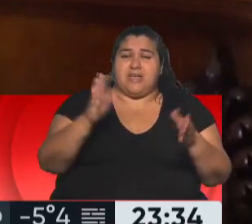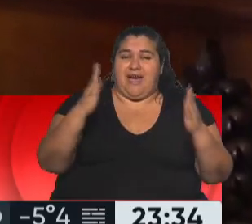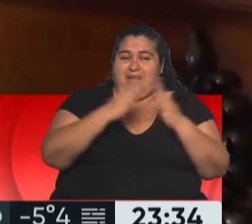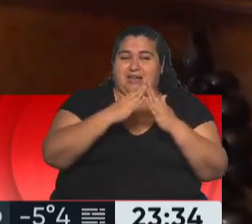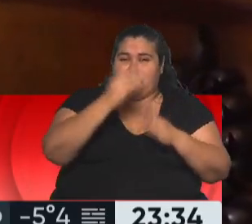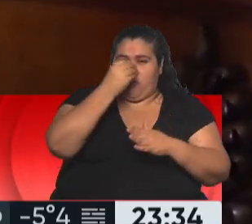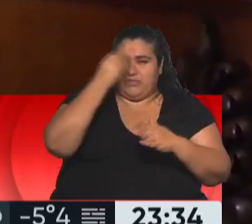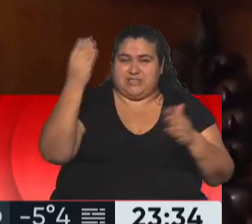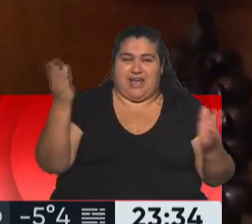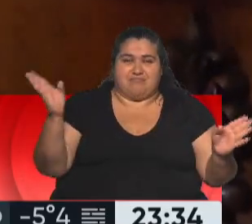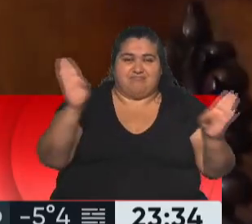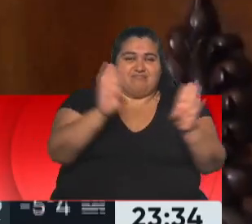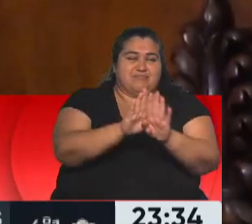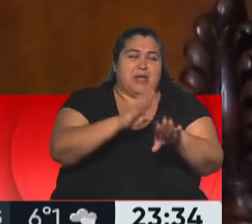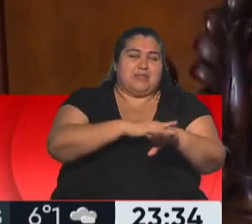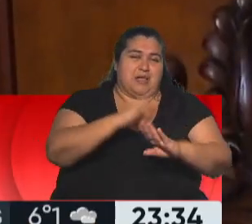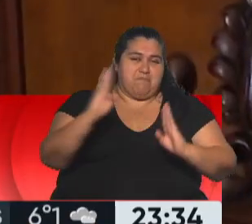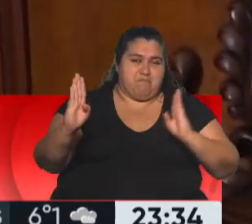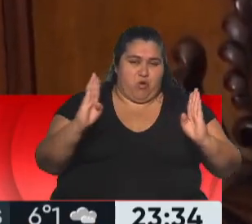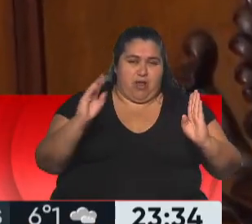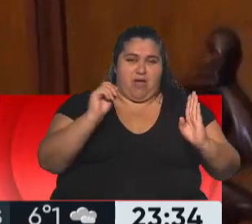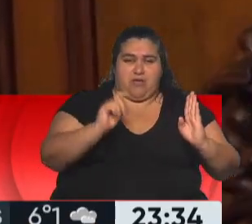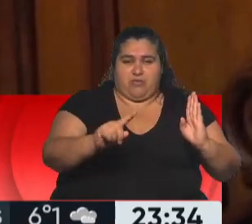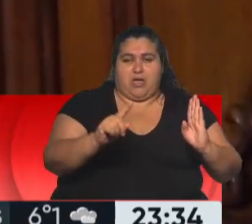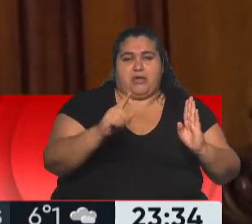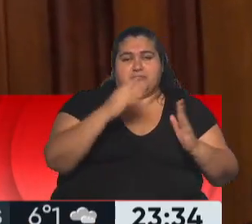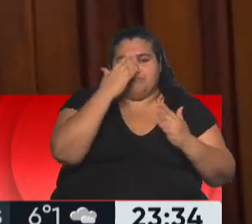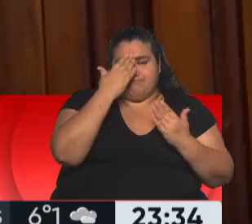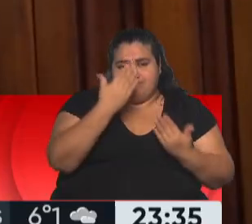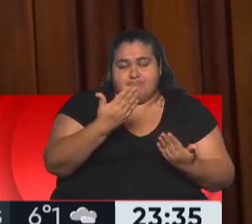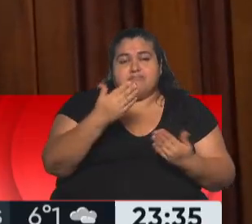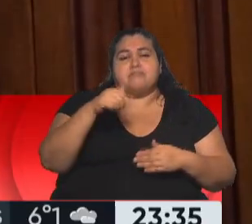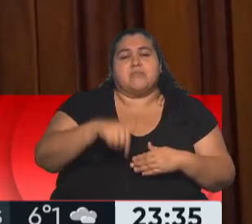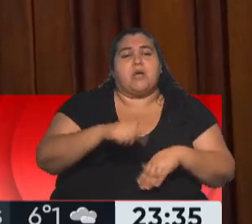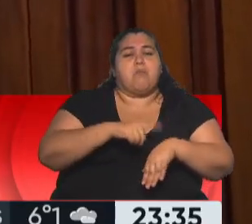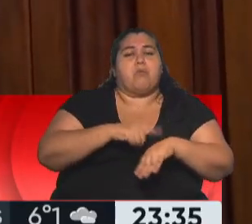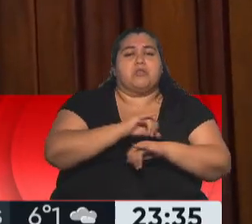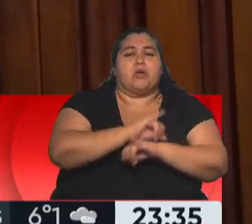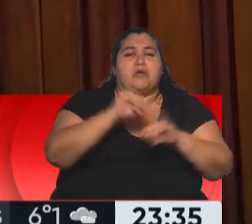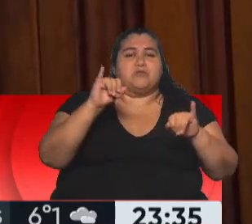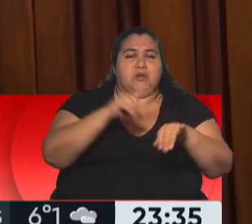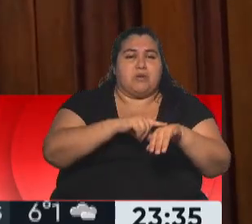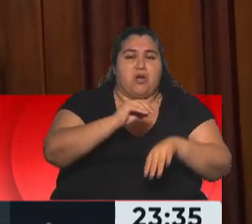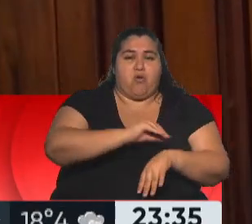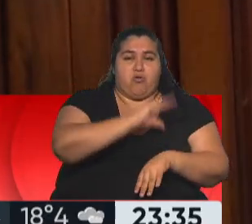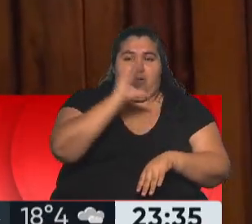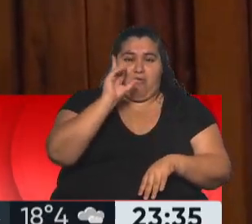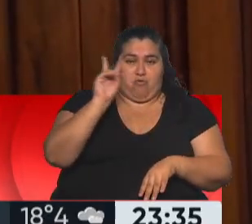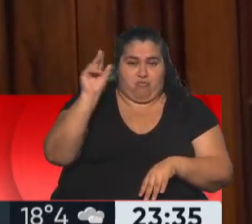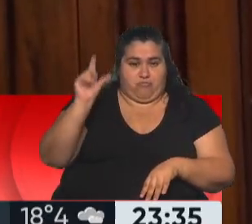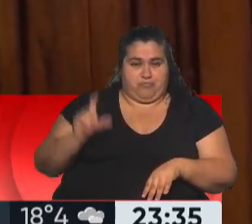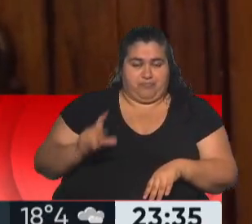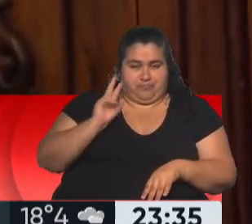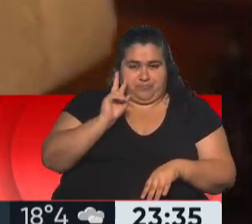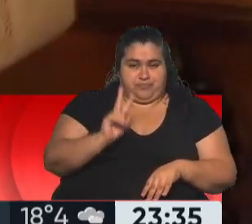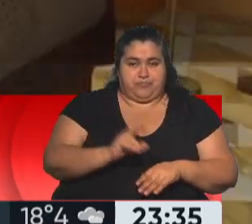dio inicio al periodo de luto y vamos a repasar ahora el momento en que se anunciaba esta madrugada la muerte del Papa